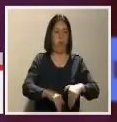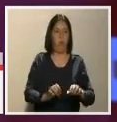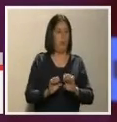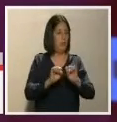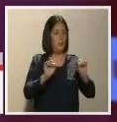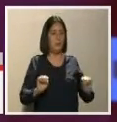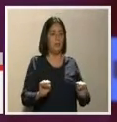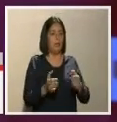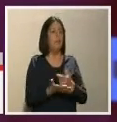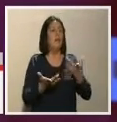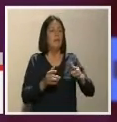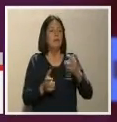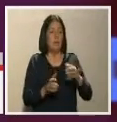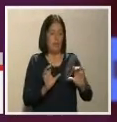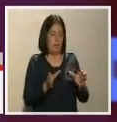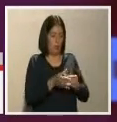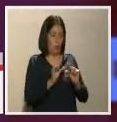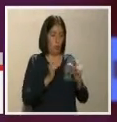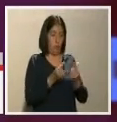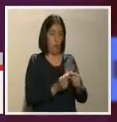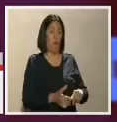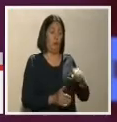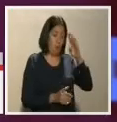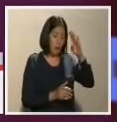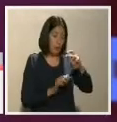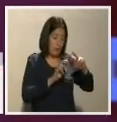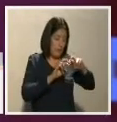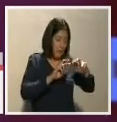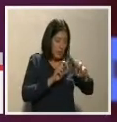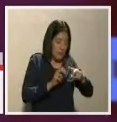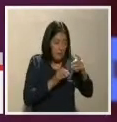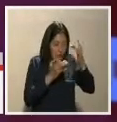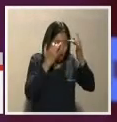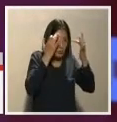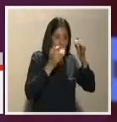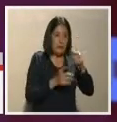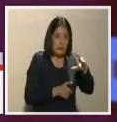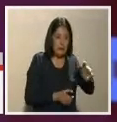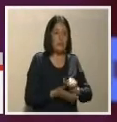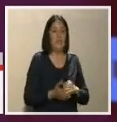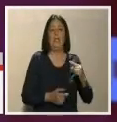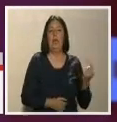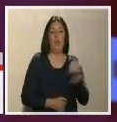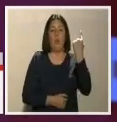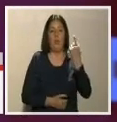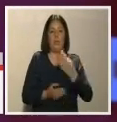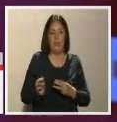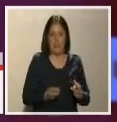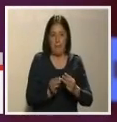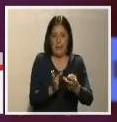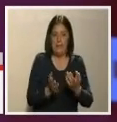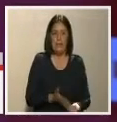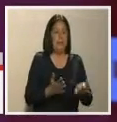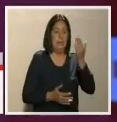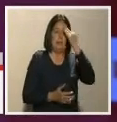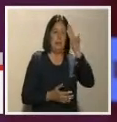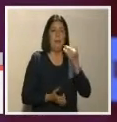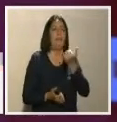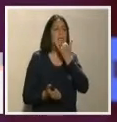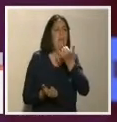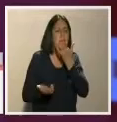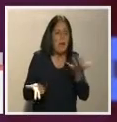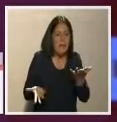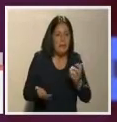de inteligencia policial. Tenemos que revivirlo. Es la única forma de saber qué cosa pasa en